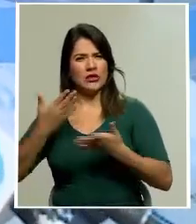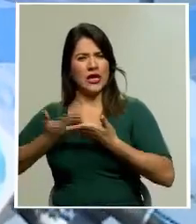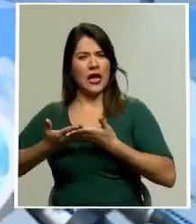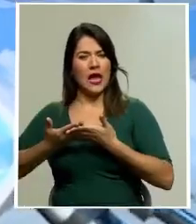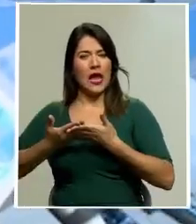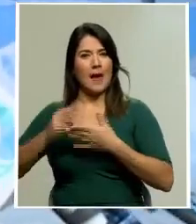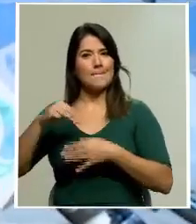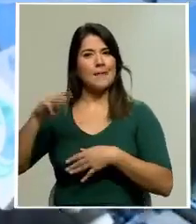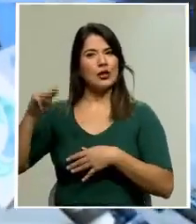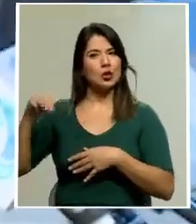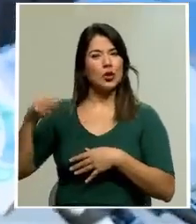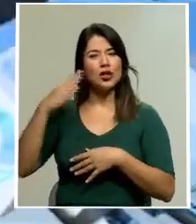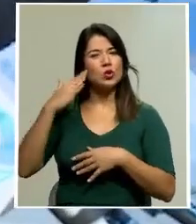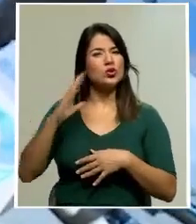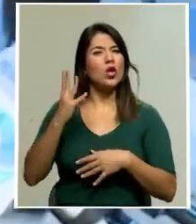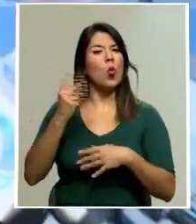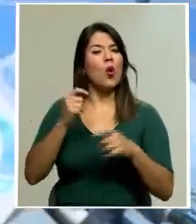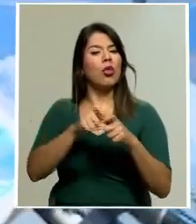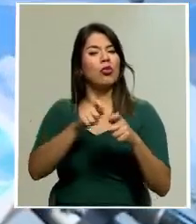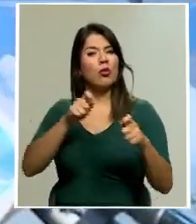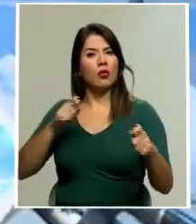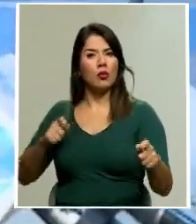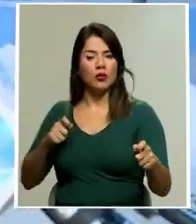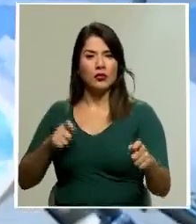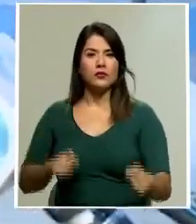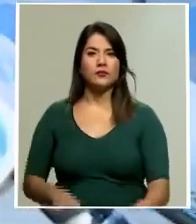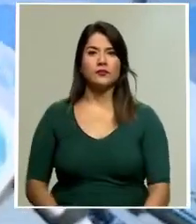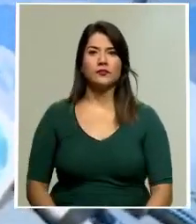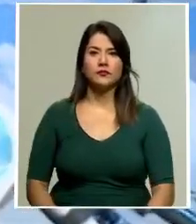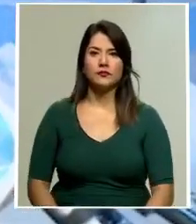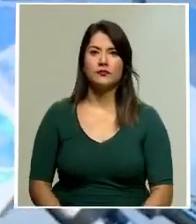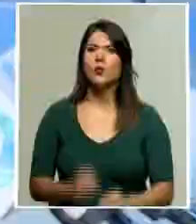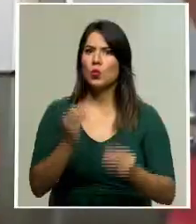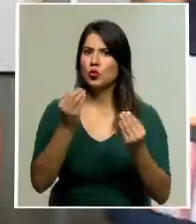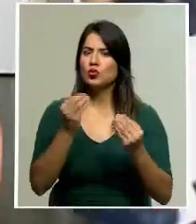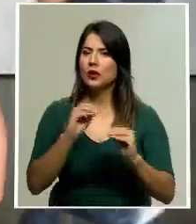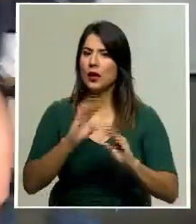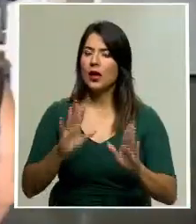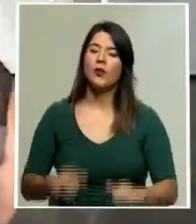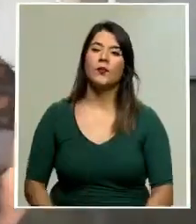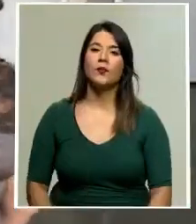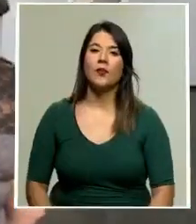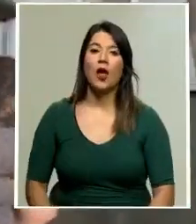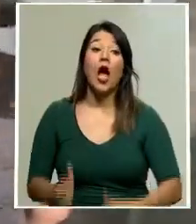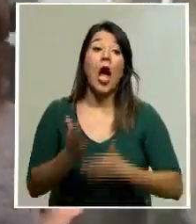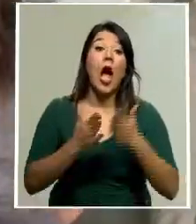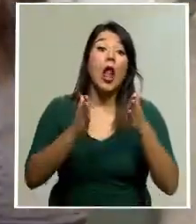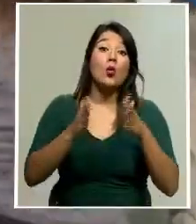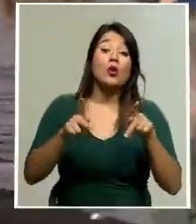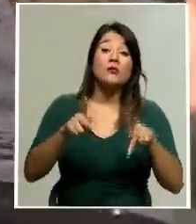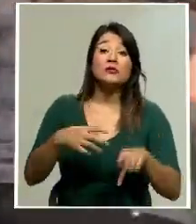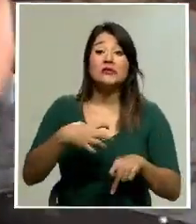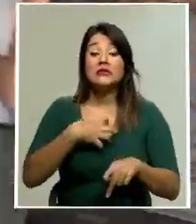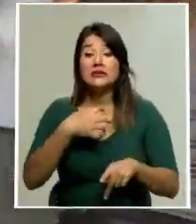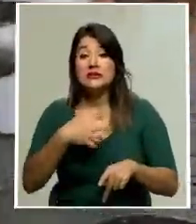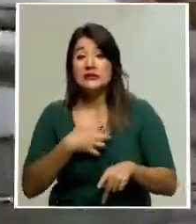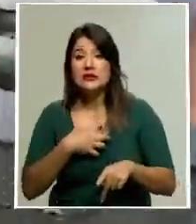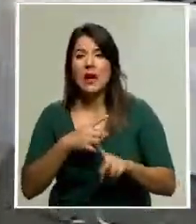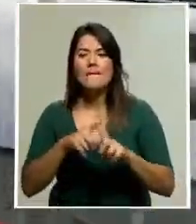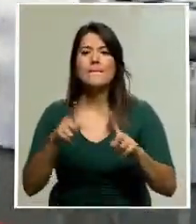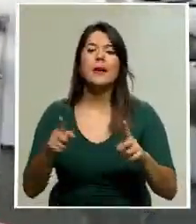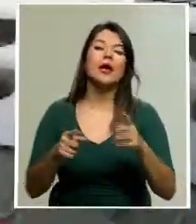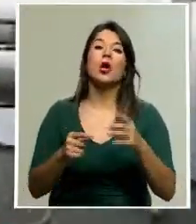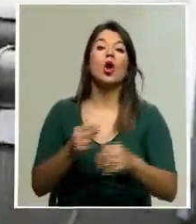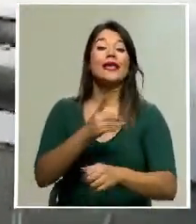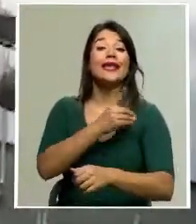Sí, no sé cuánto hay de distancia, pero sí, bastante gente, claro. Pese a la queja de algunos vecinos en redes sociales, el gerente de